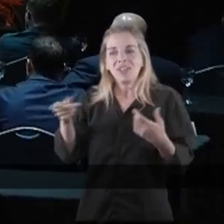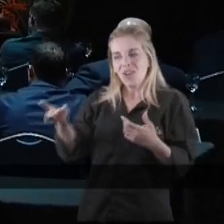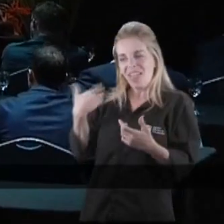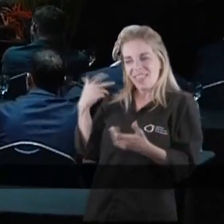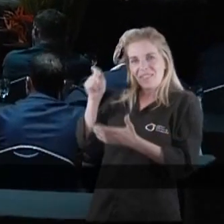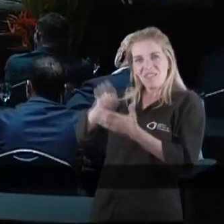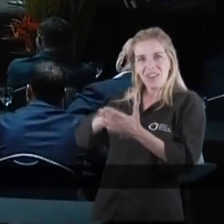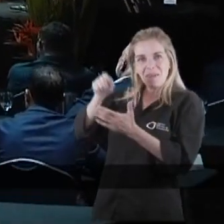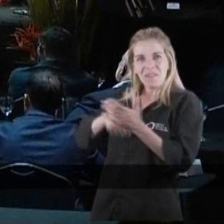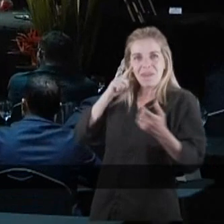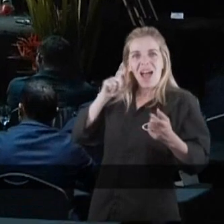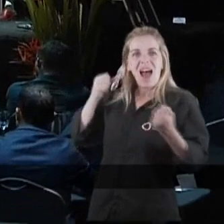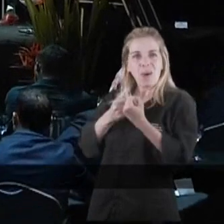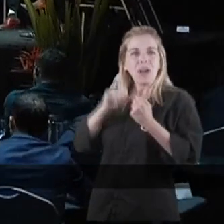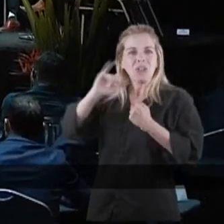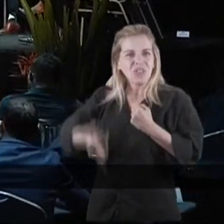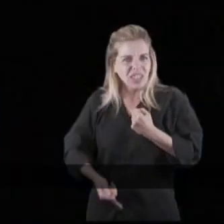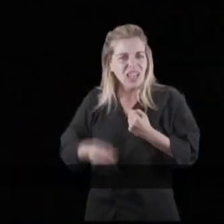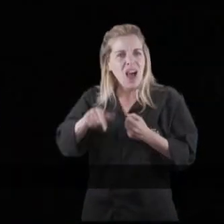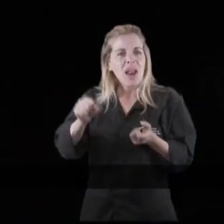eso los créditos que estamos dando,